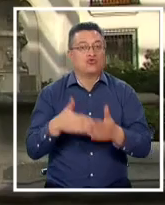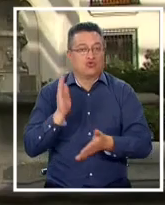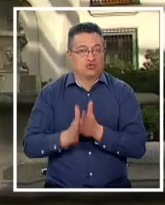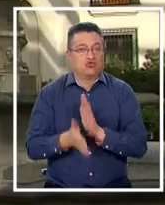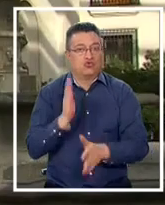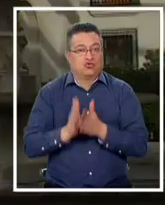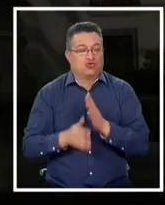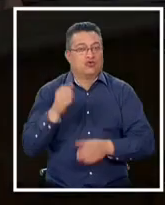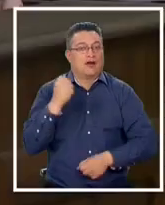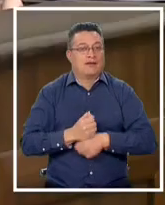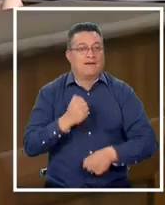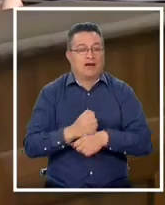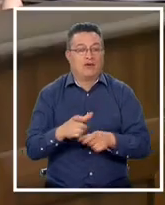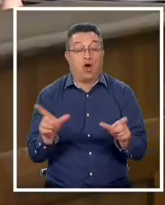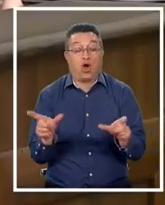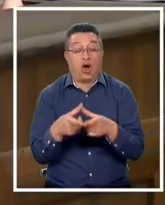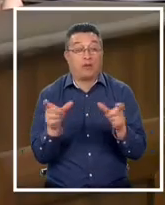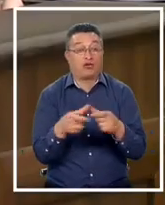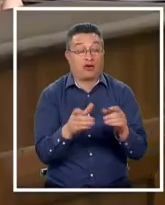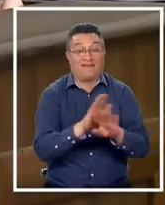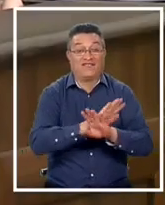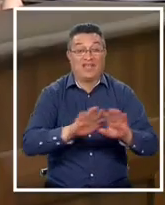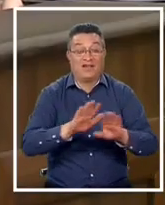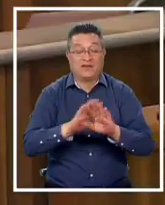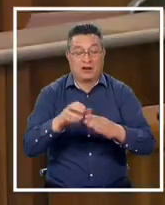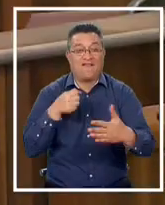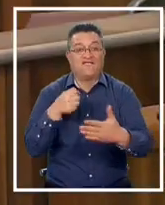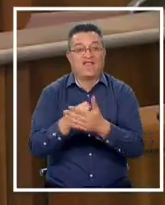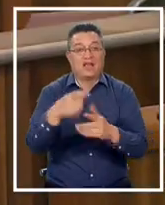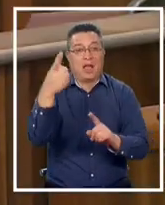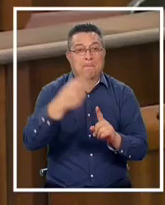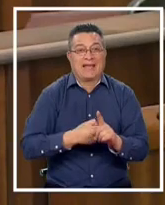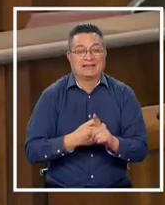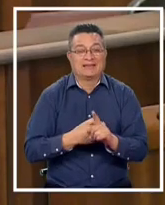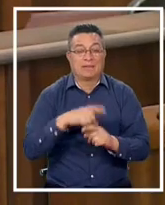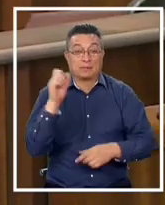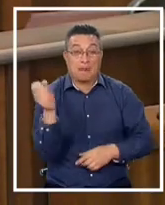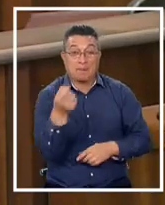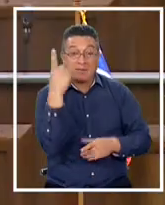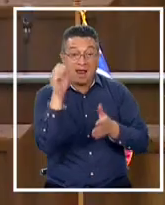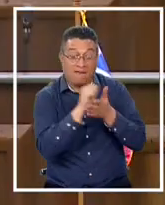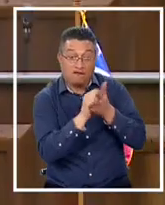de trabajo. Las comisiones terminan sus labores a fin de mes y el primer